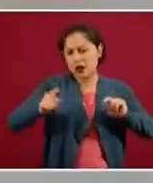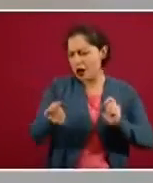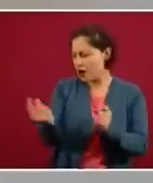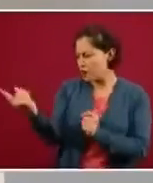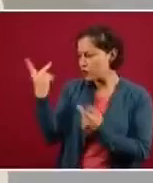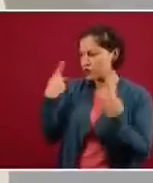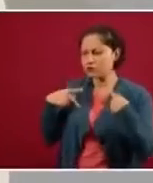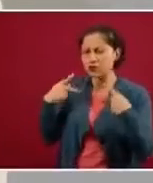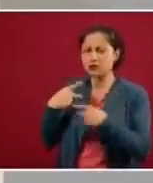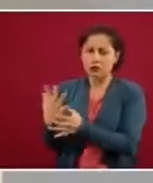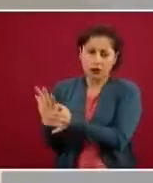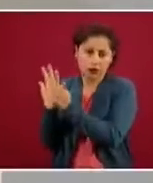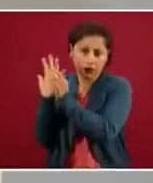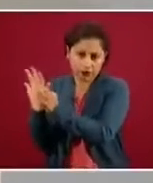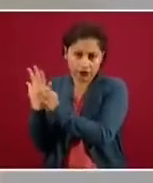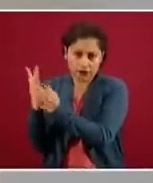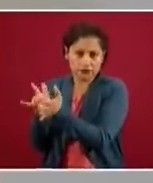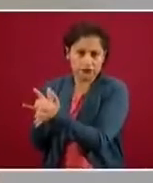conocido.